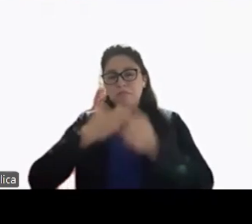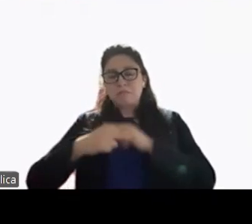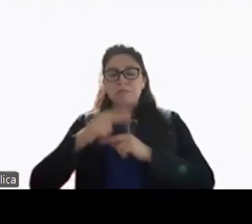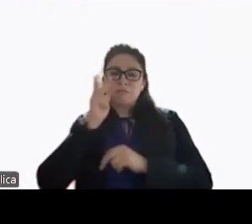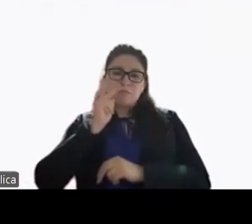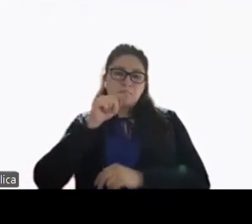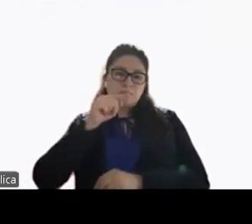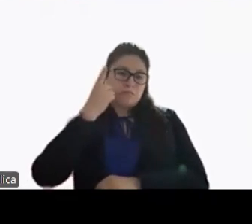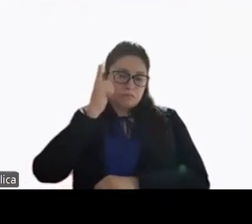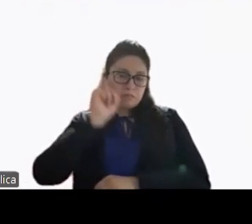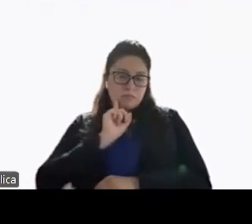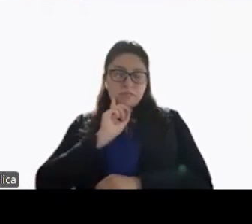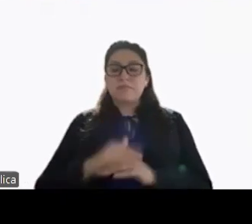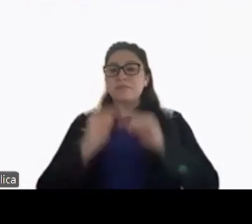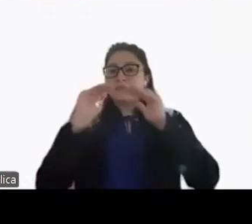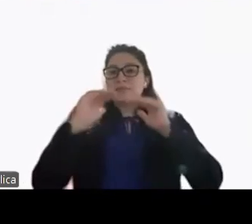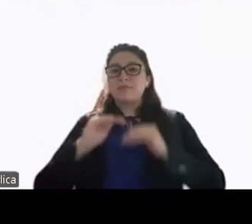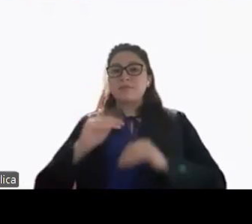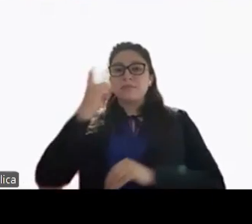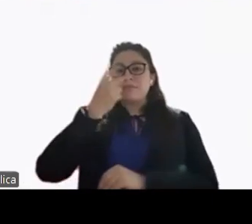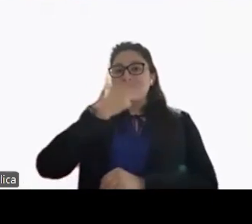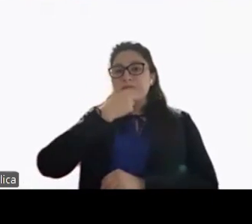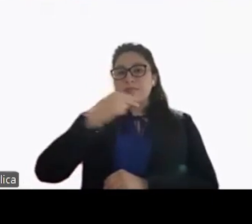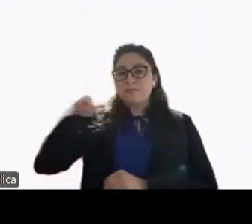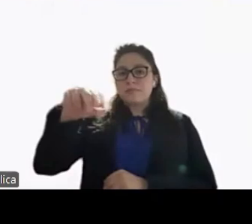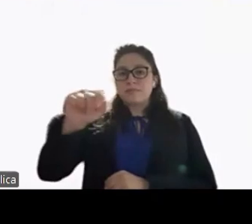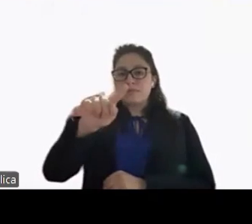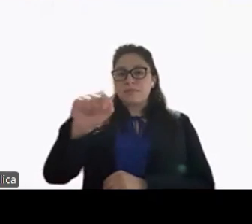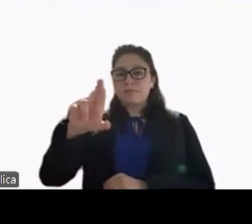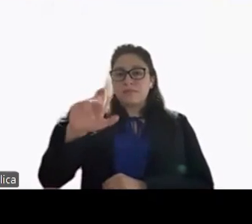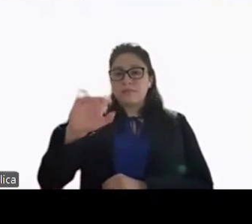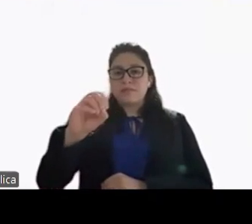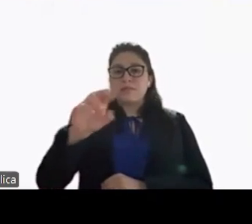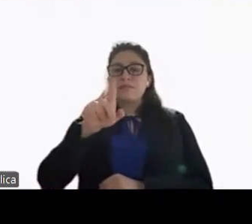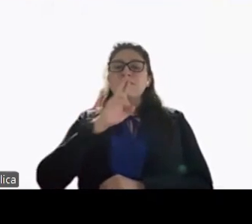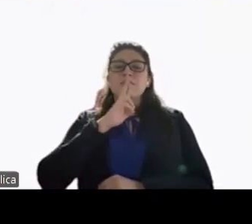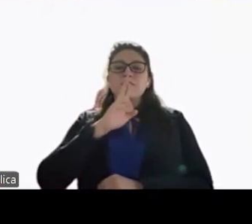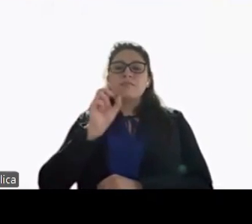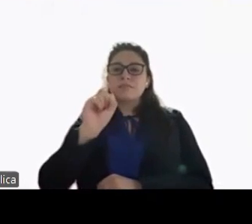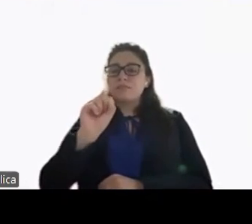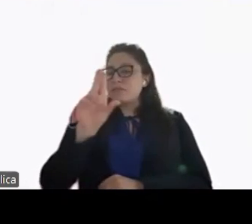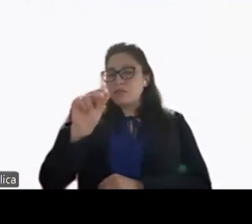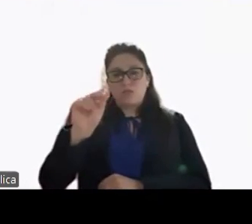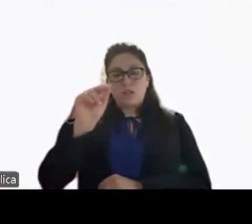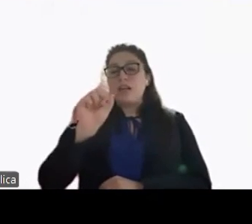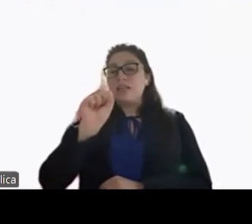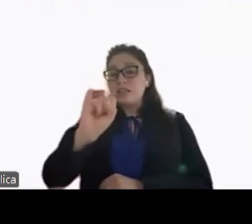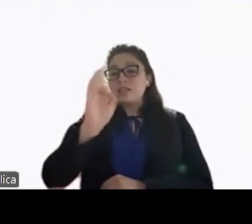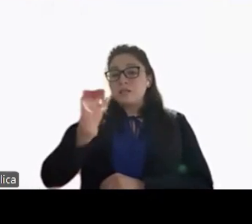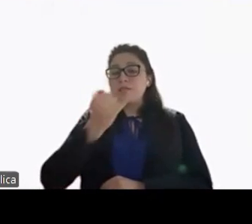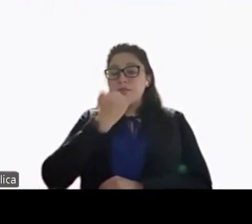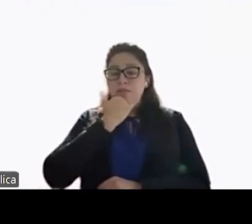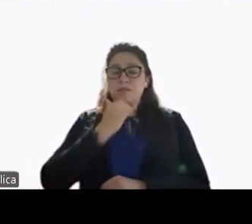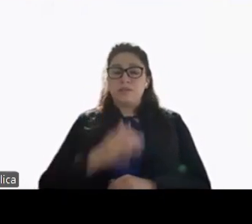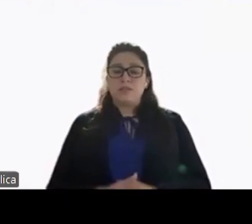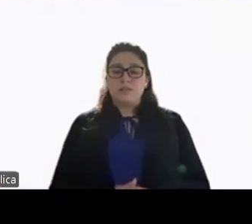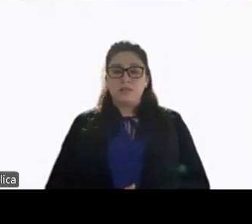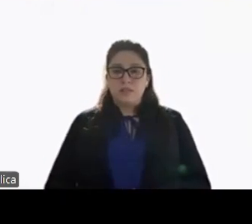Diputado Nazario Norberto Sánchez. Nazario Norberto a favor. Gracias, diputado.